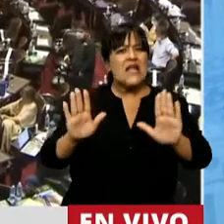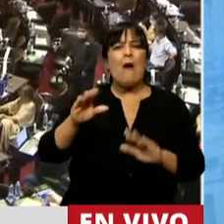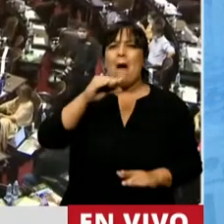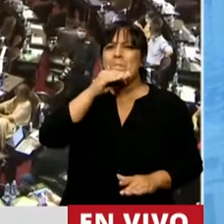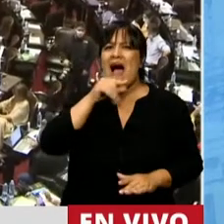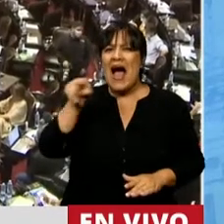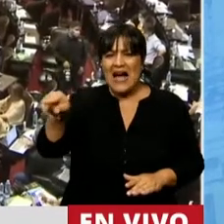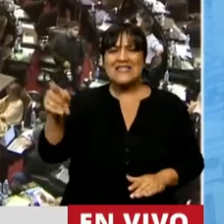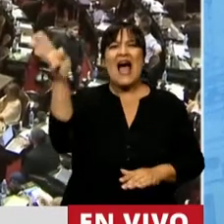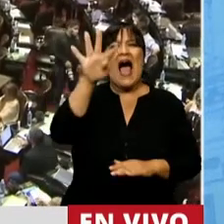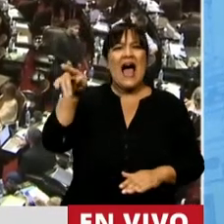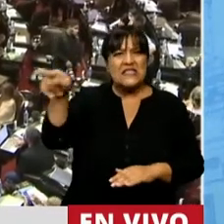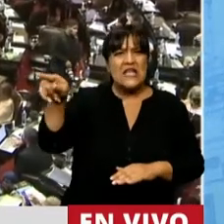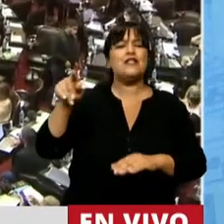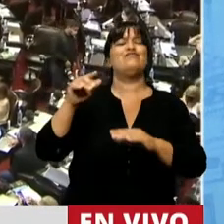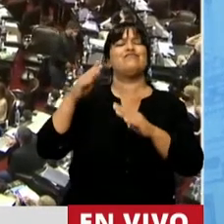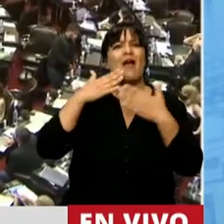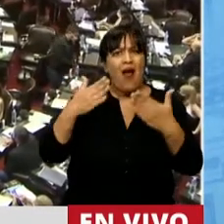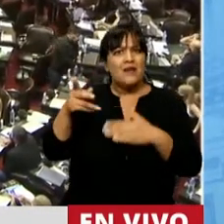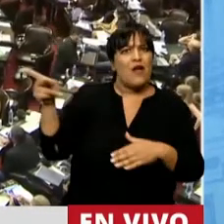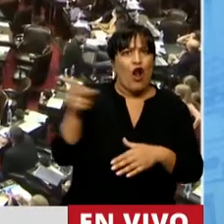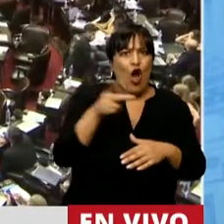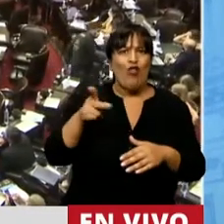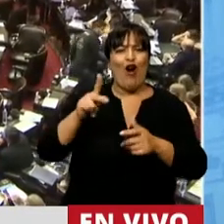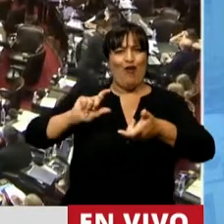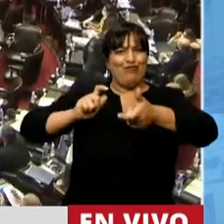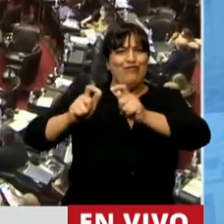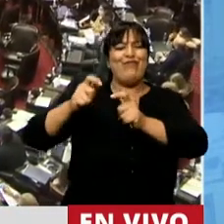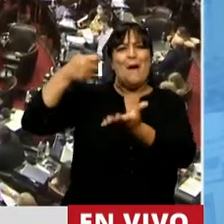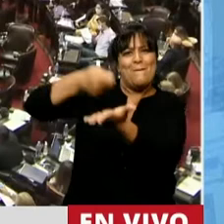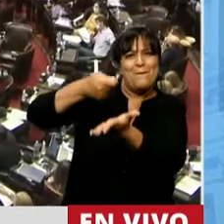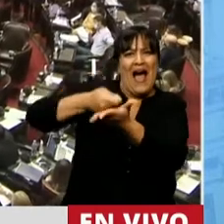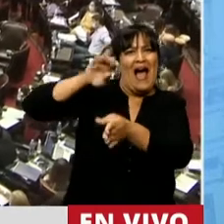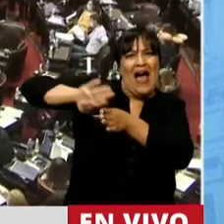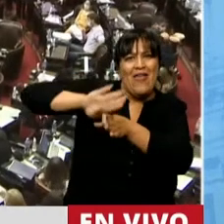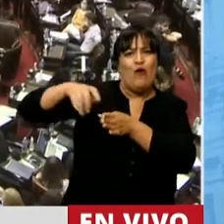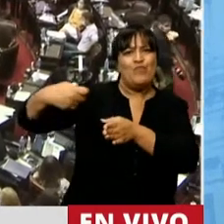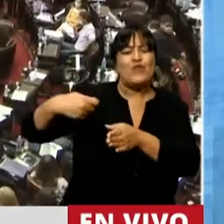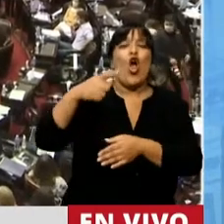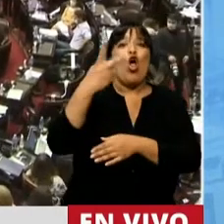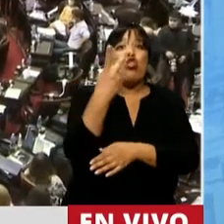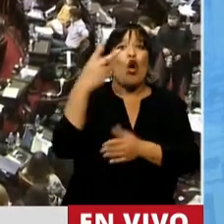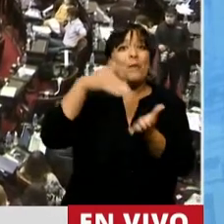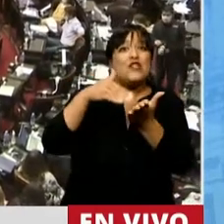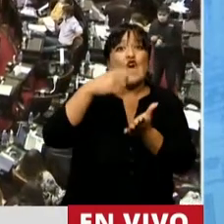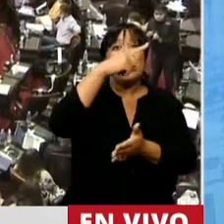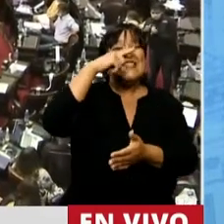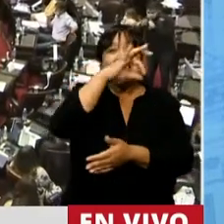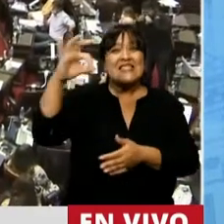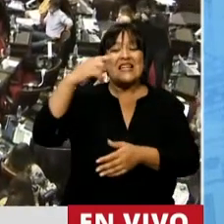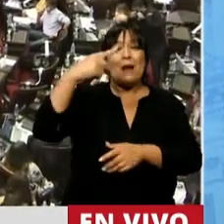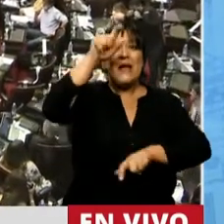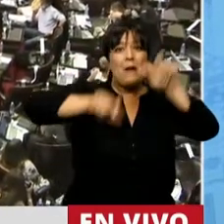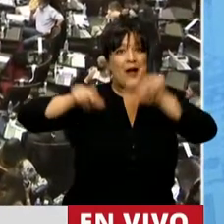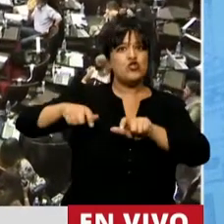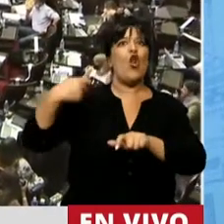en el lance se hicieron la moratoria previsional que hizo que se jubilarán más de 2 millones 700 mil personas que